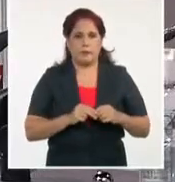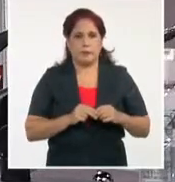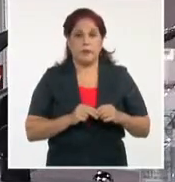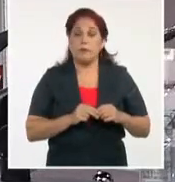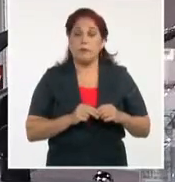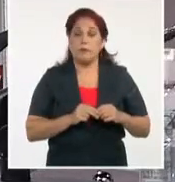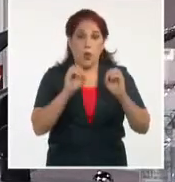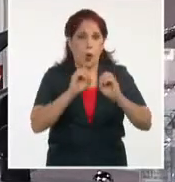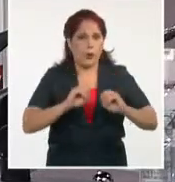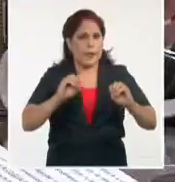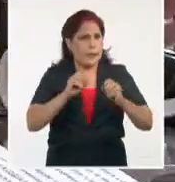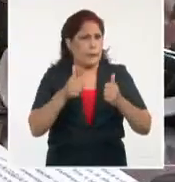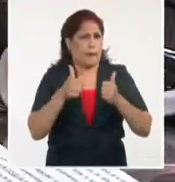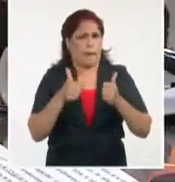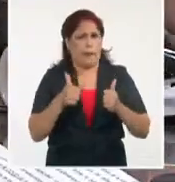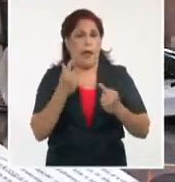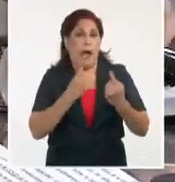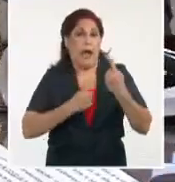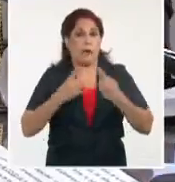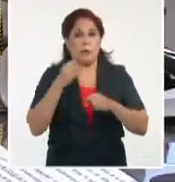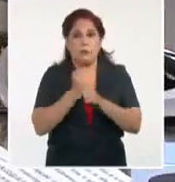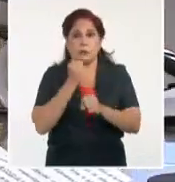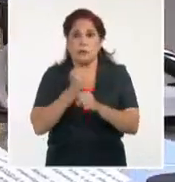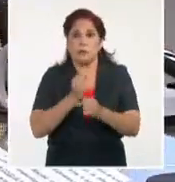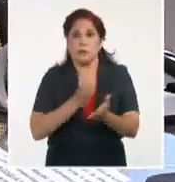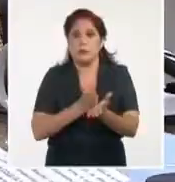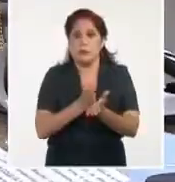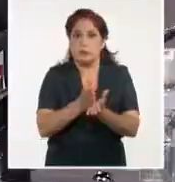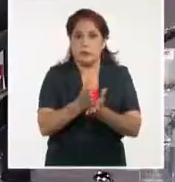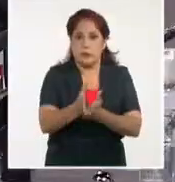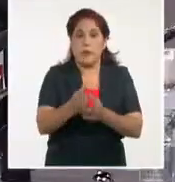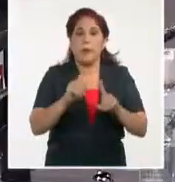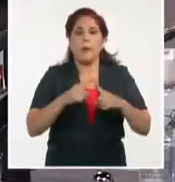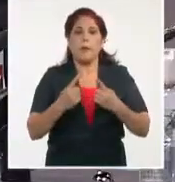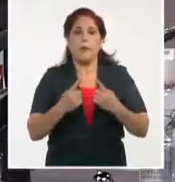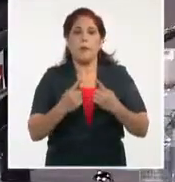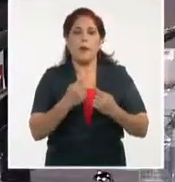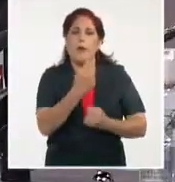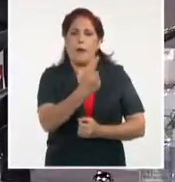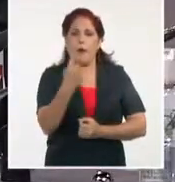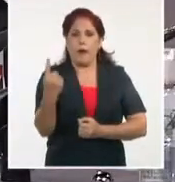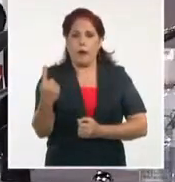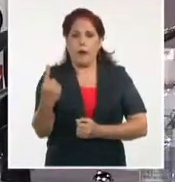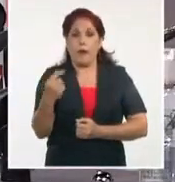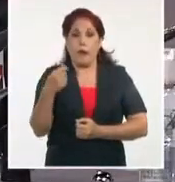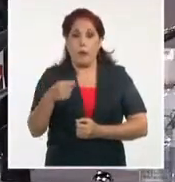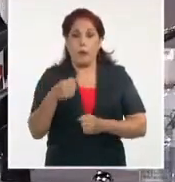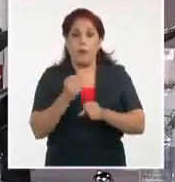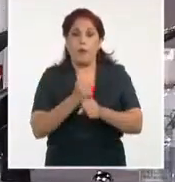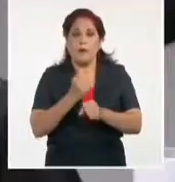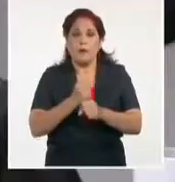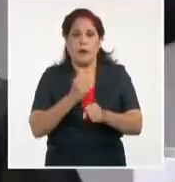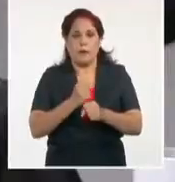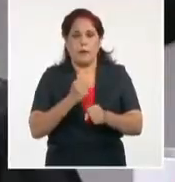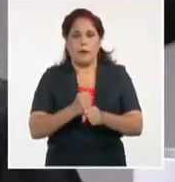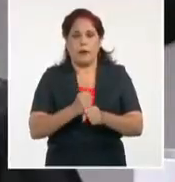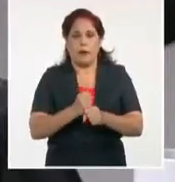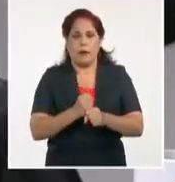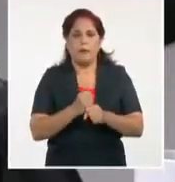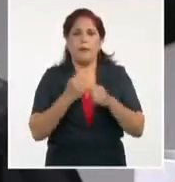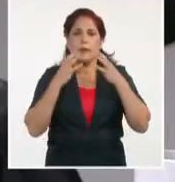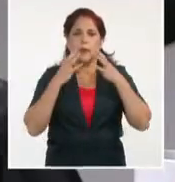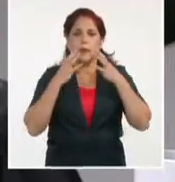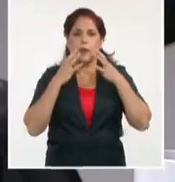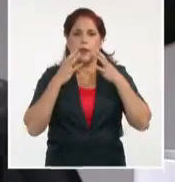bien, más allá de que estábamos trabajando, estábamos activados, pero cada cual en su escenario, pues tratando de que se